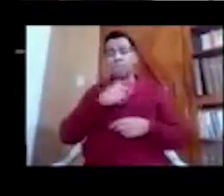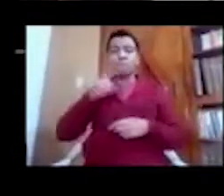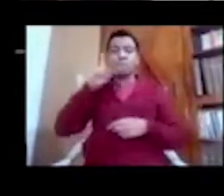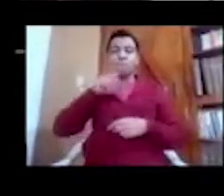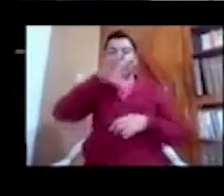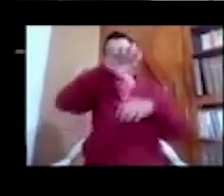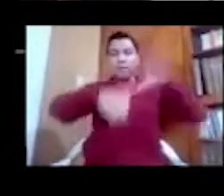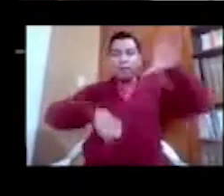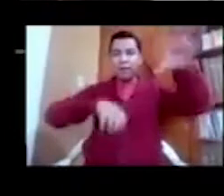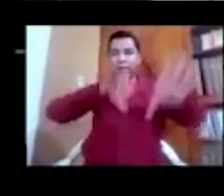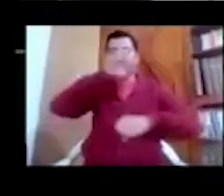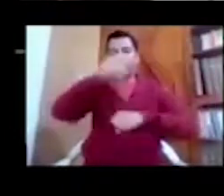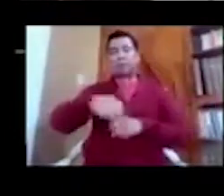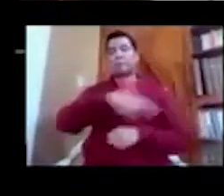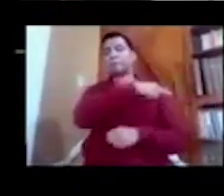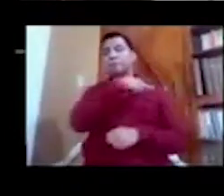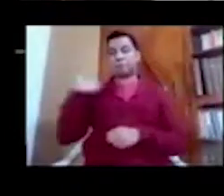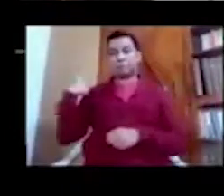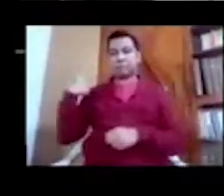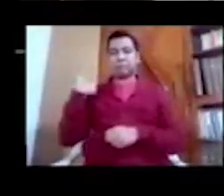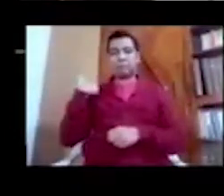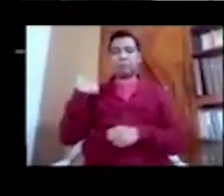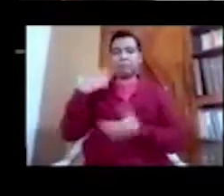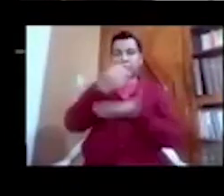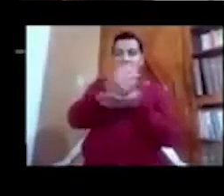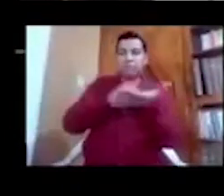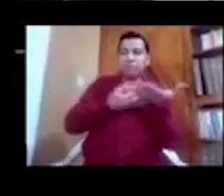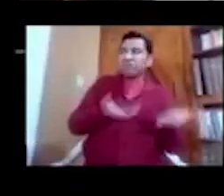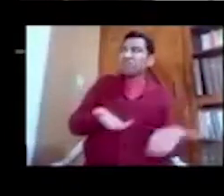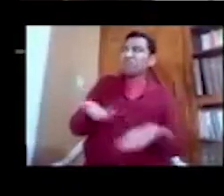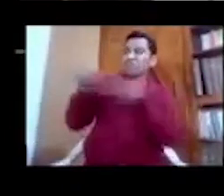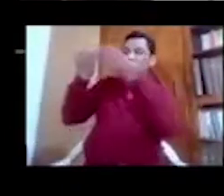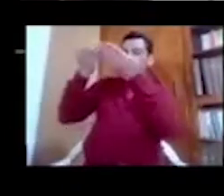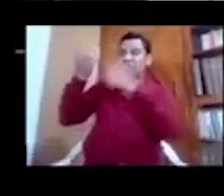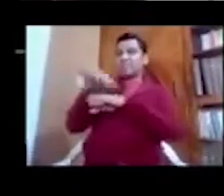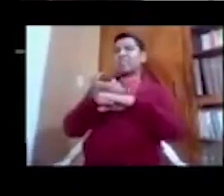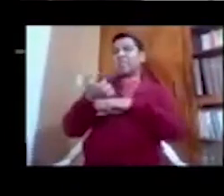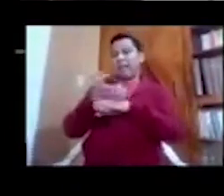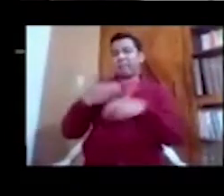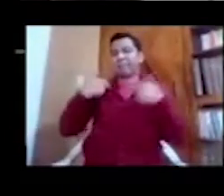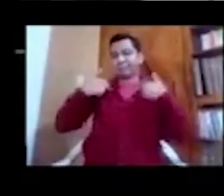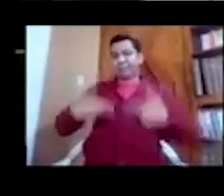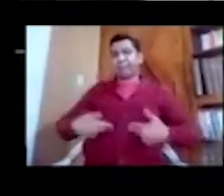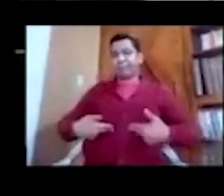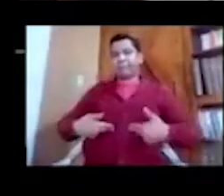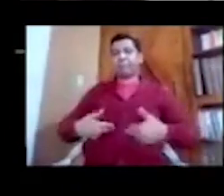rituales religiosos que necesitaban de sangre humana. Siguiente, por favor.